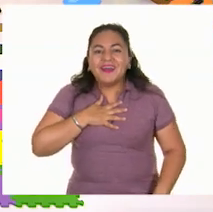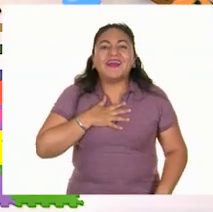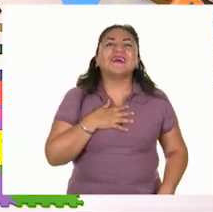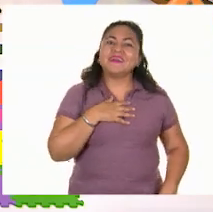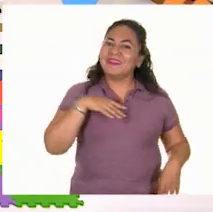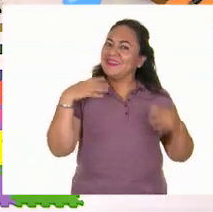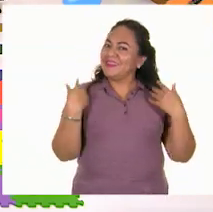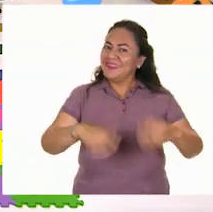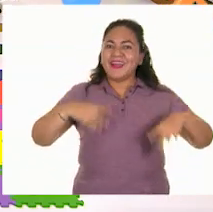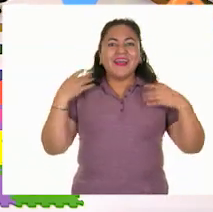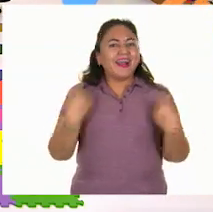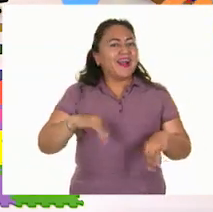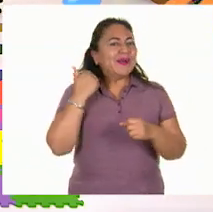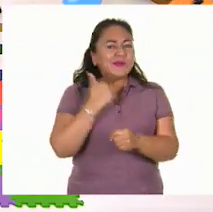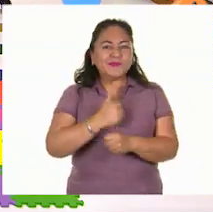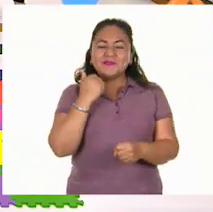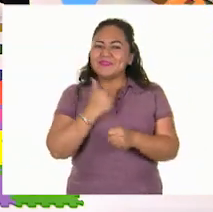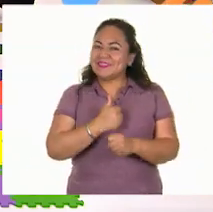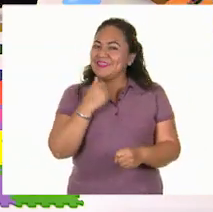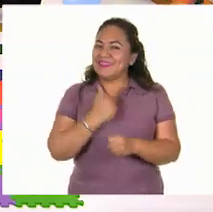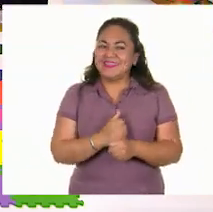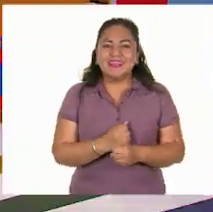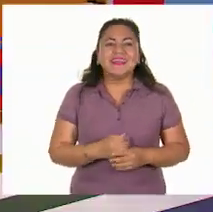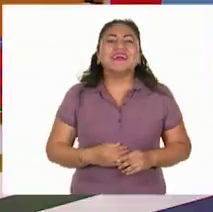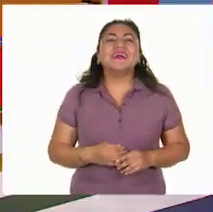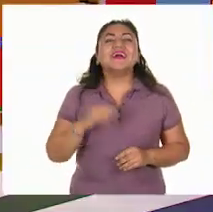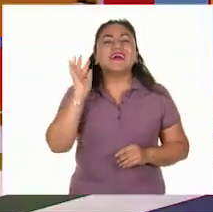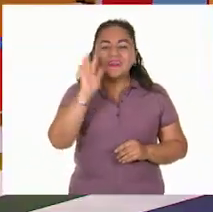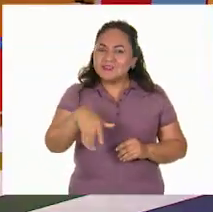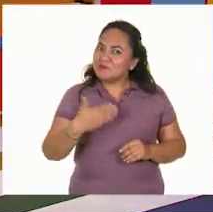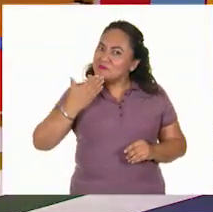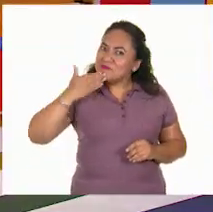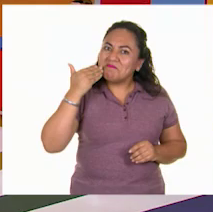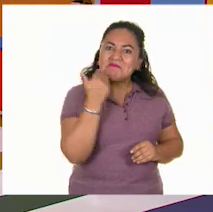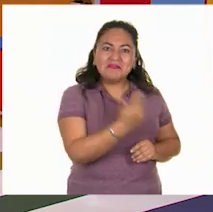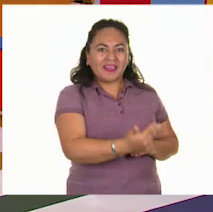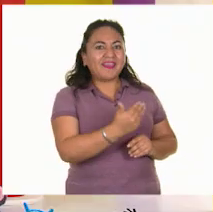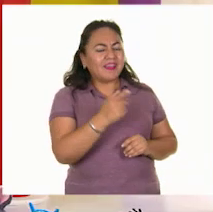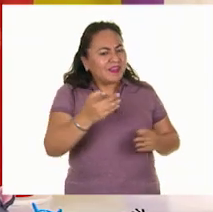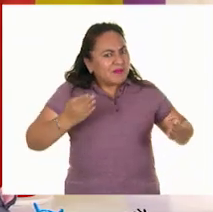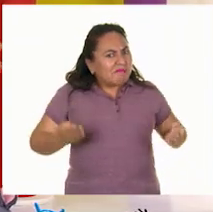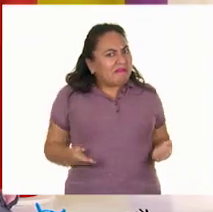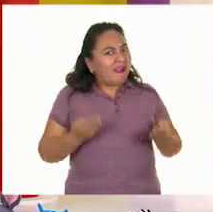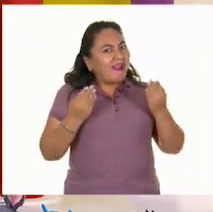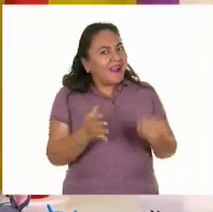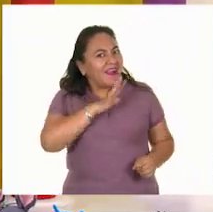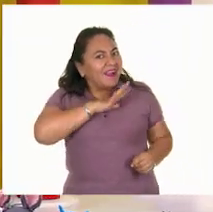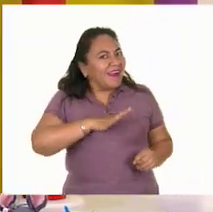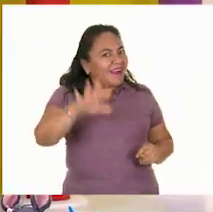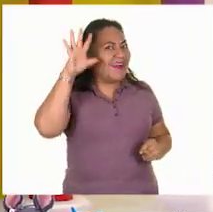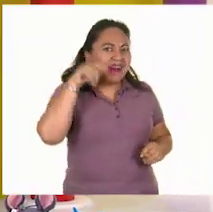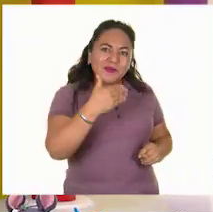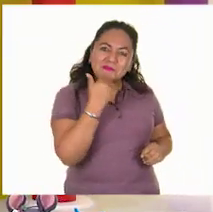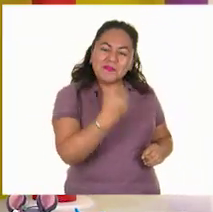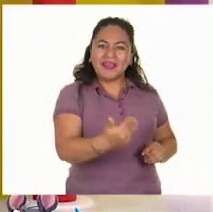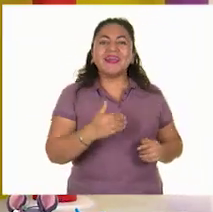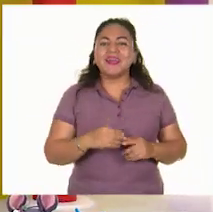Ay, me cansé. Oye, muy bien. Ay. Bailas